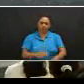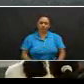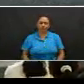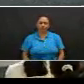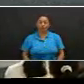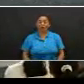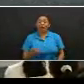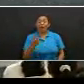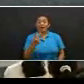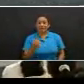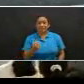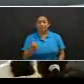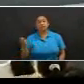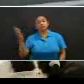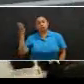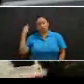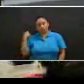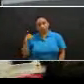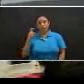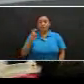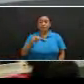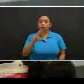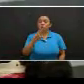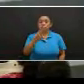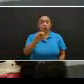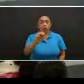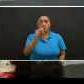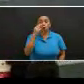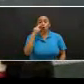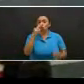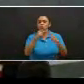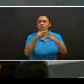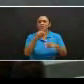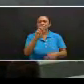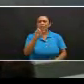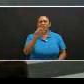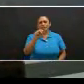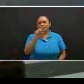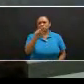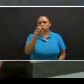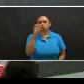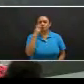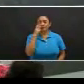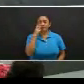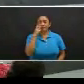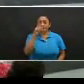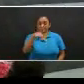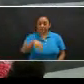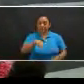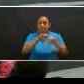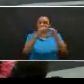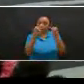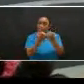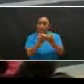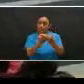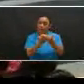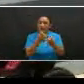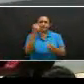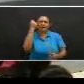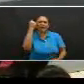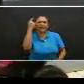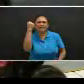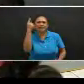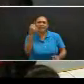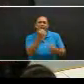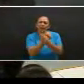A veces fue necesario que no conocieras aún ni a tus padres terrenales para que llegaras a comprender el